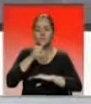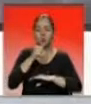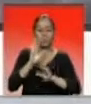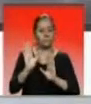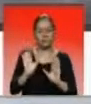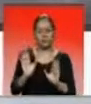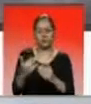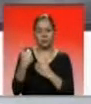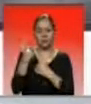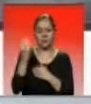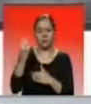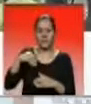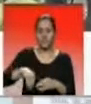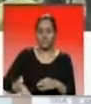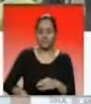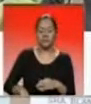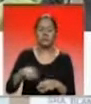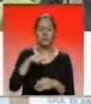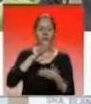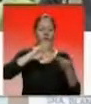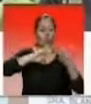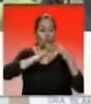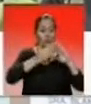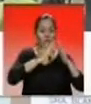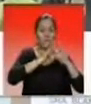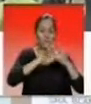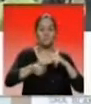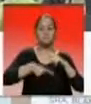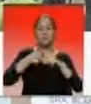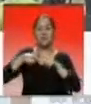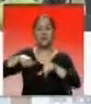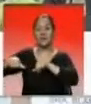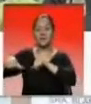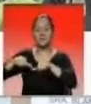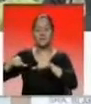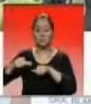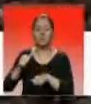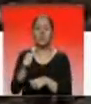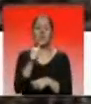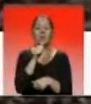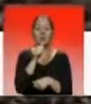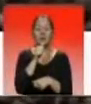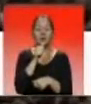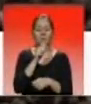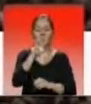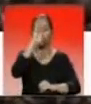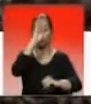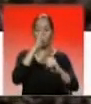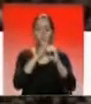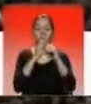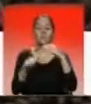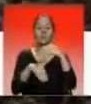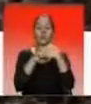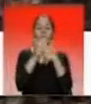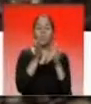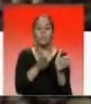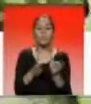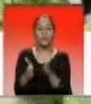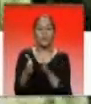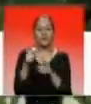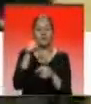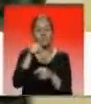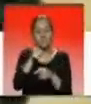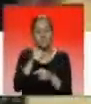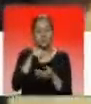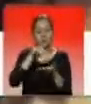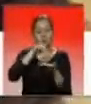las comunidades con la administración y el mantenimiento de los sistemas de riego y de agua potable es el objetivo del nuevo instructivo para la conformación